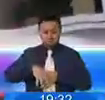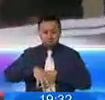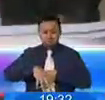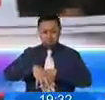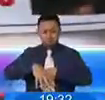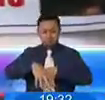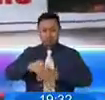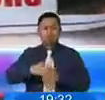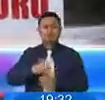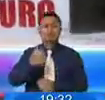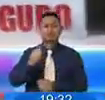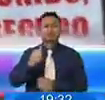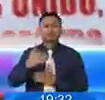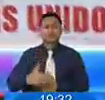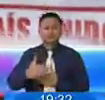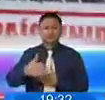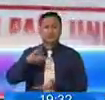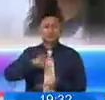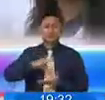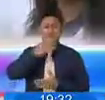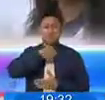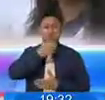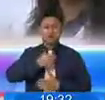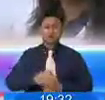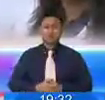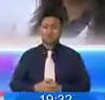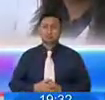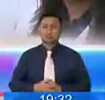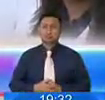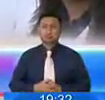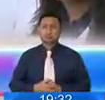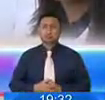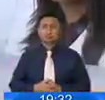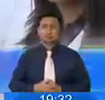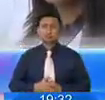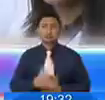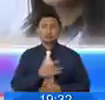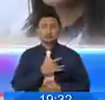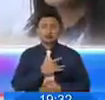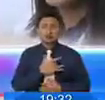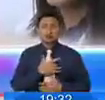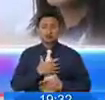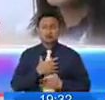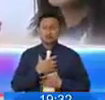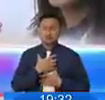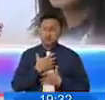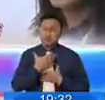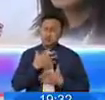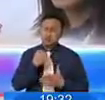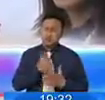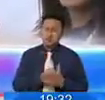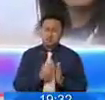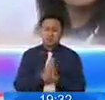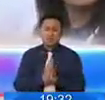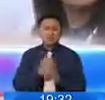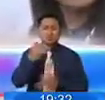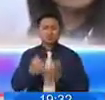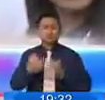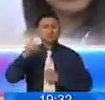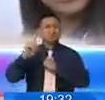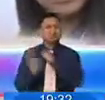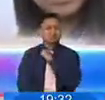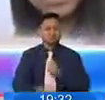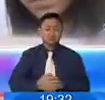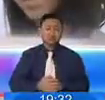de 10 cuadras por el centro de la ciudad de Ambato. Es un sentimiento de indignación y de lucha. Queremos justicia, no